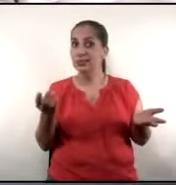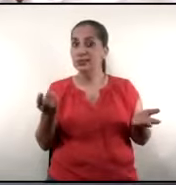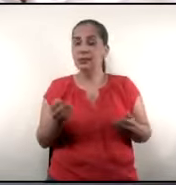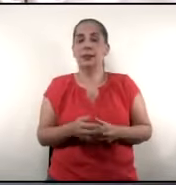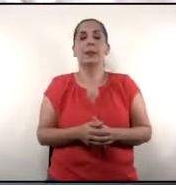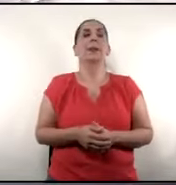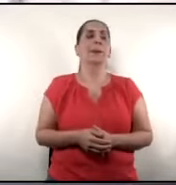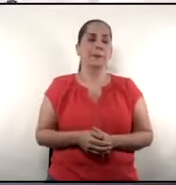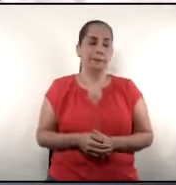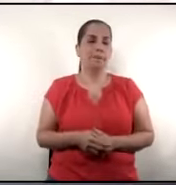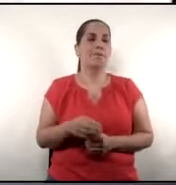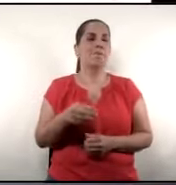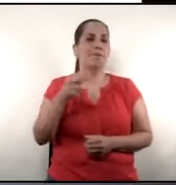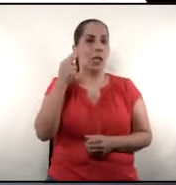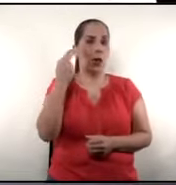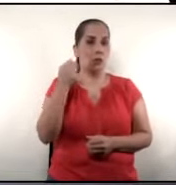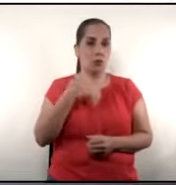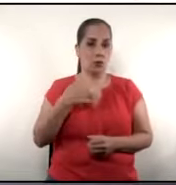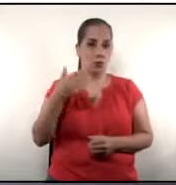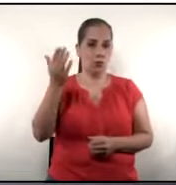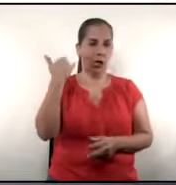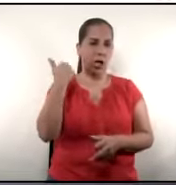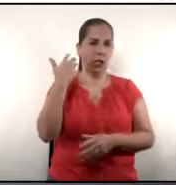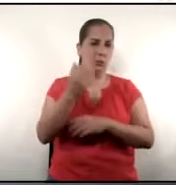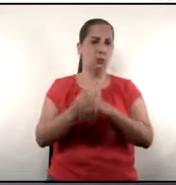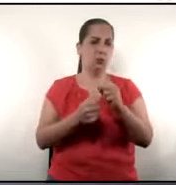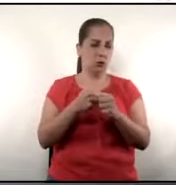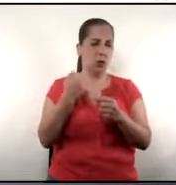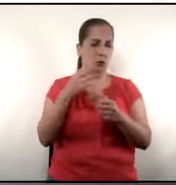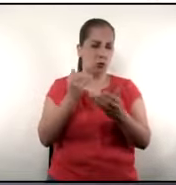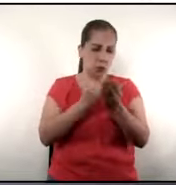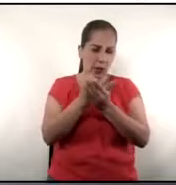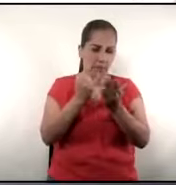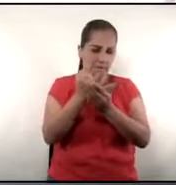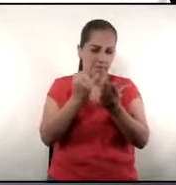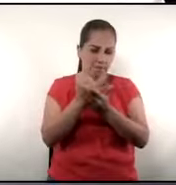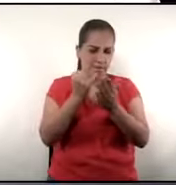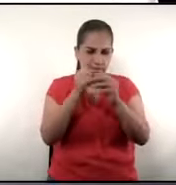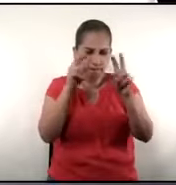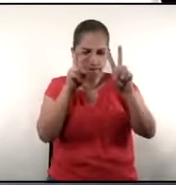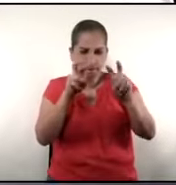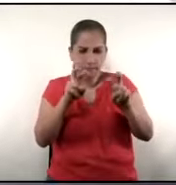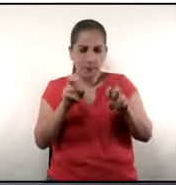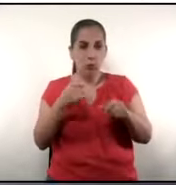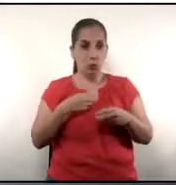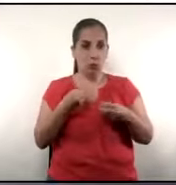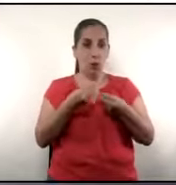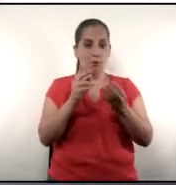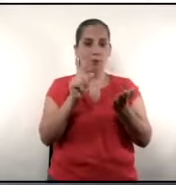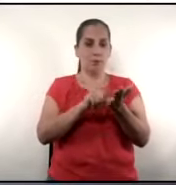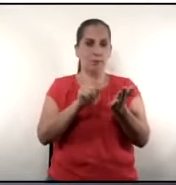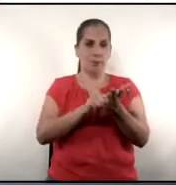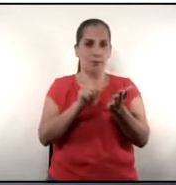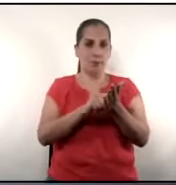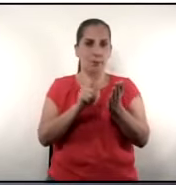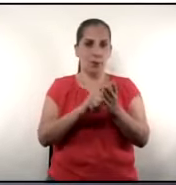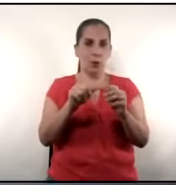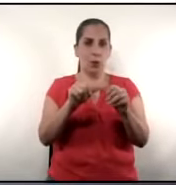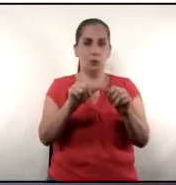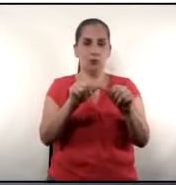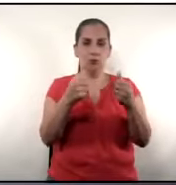Henry, yo hace unos años hice un estudio que publiqué un artículo en La